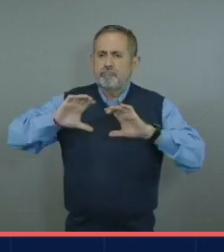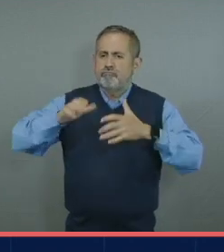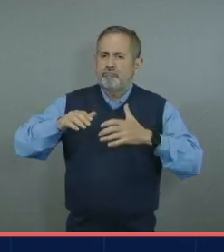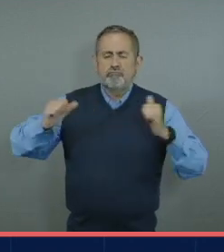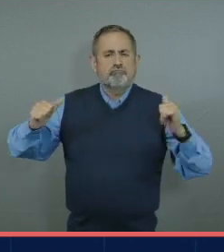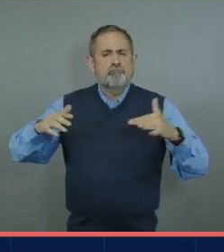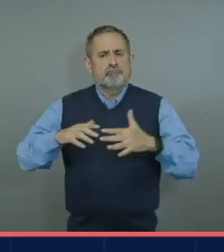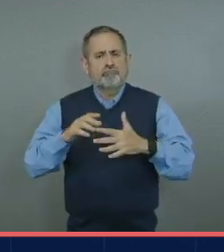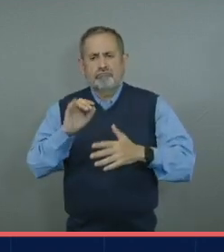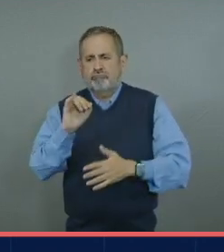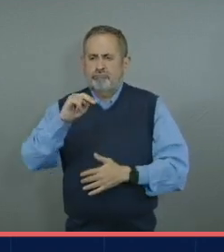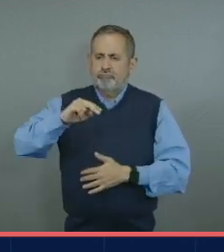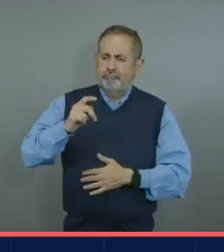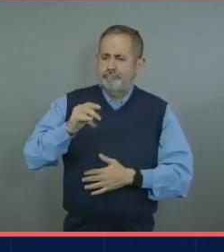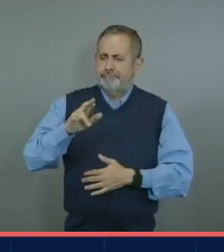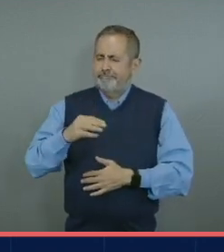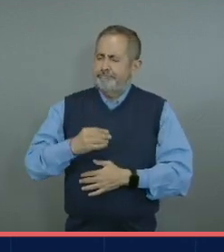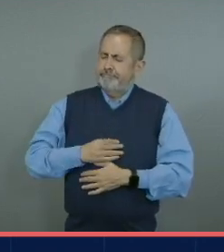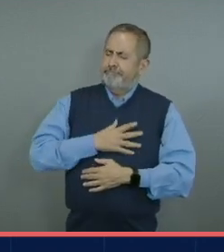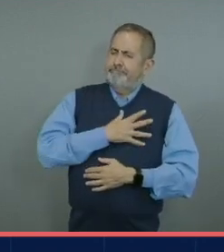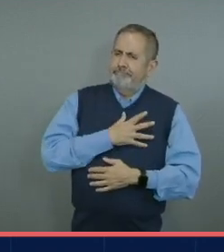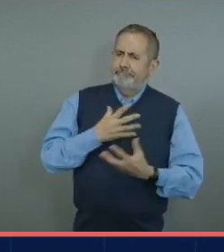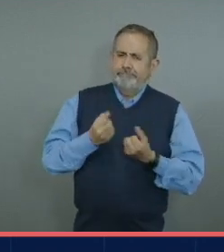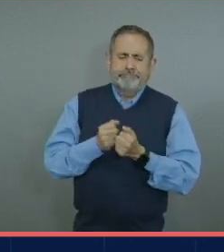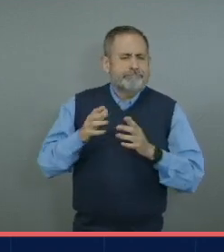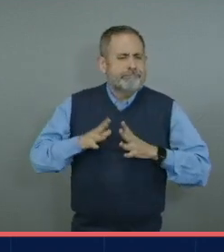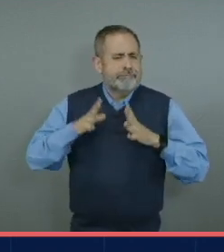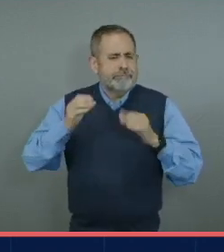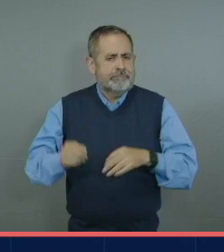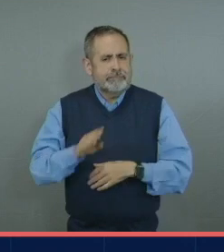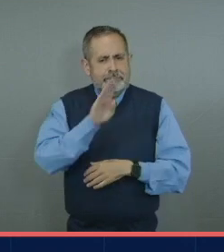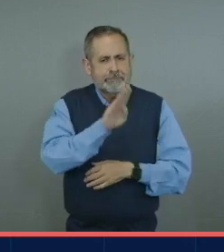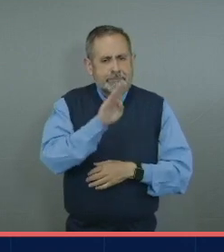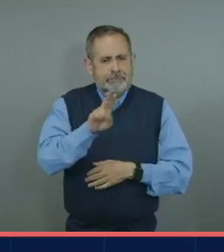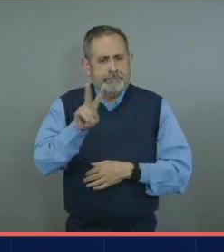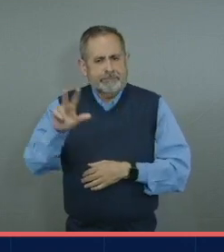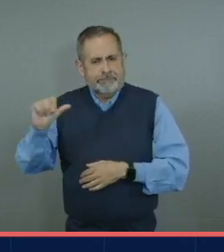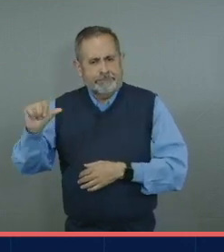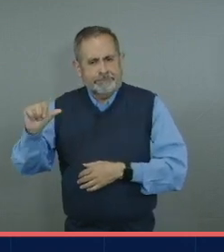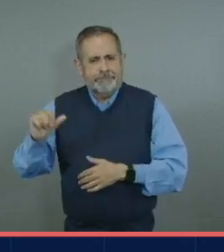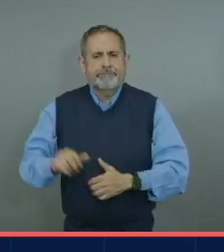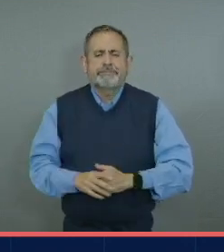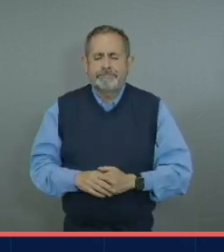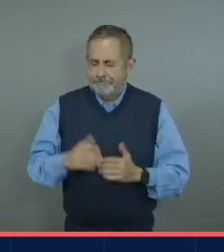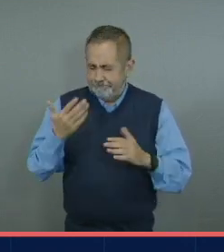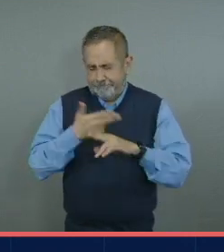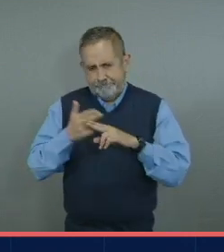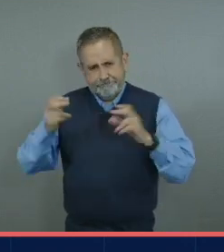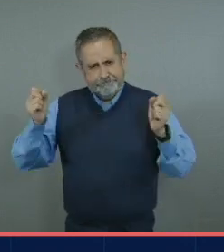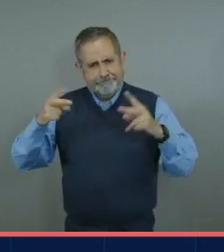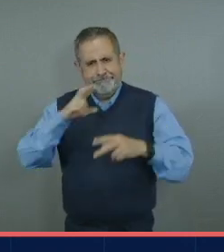de comunidad que inspira, por supuesto, de la Fundación BBVA. Hasta pronto.